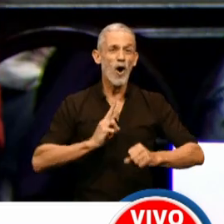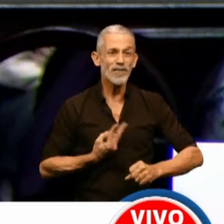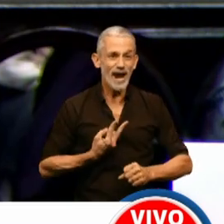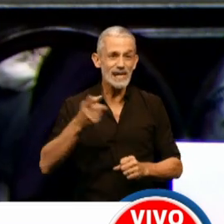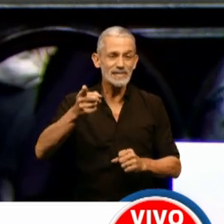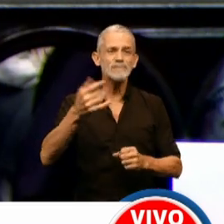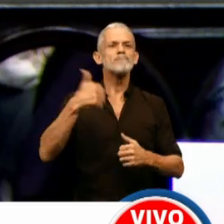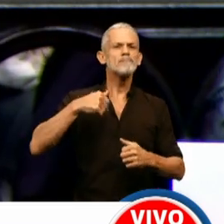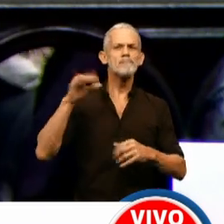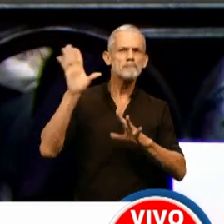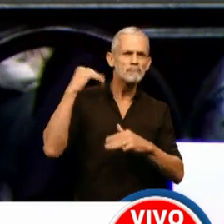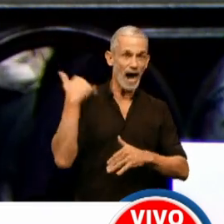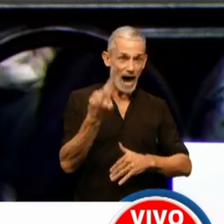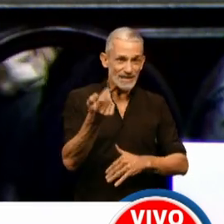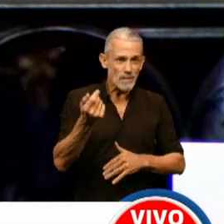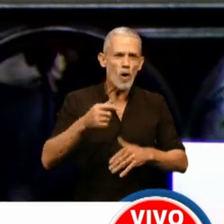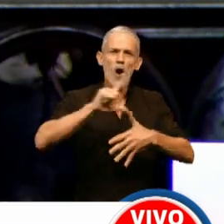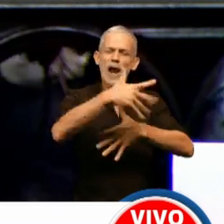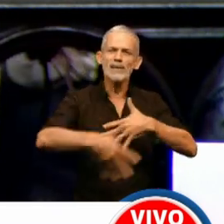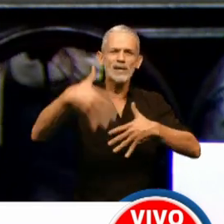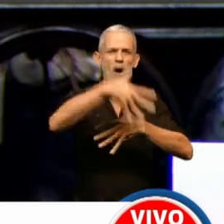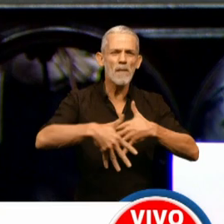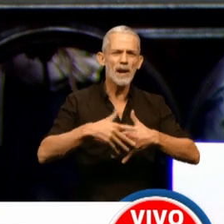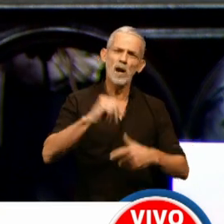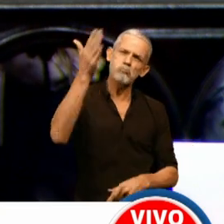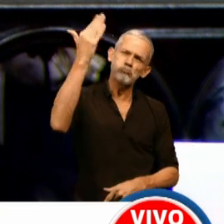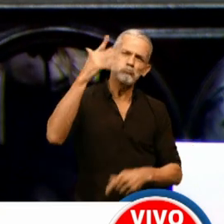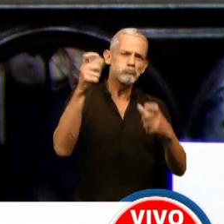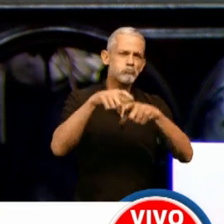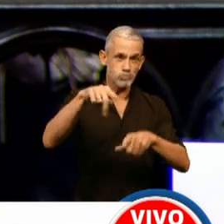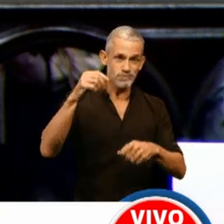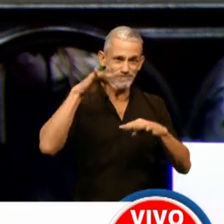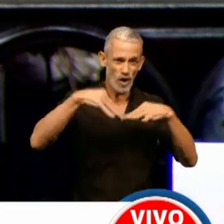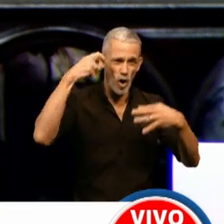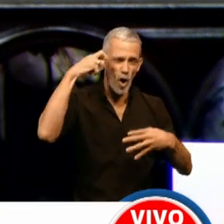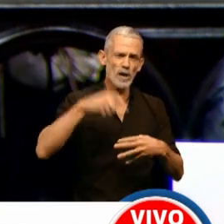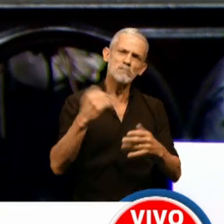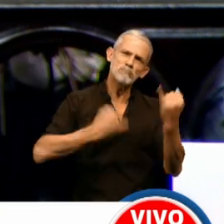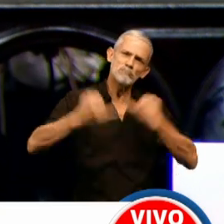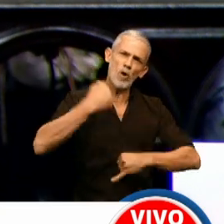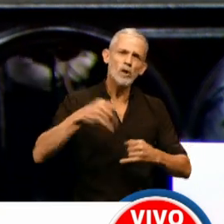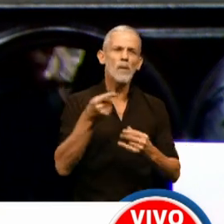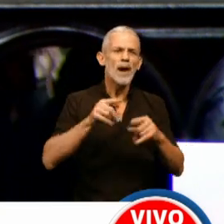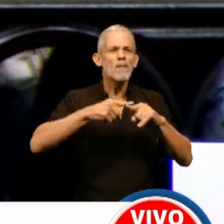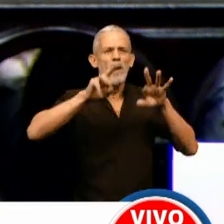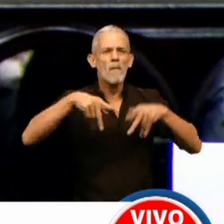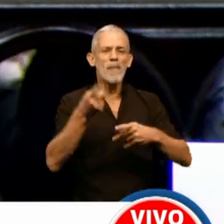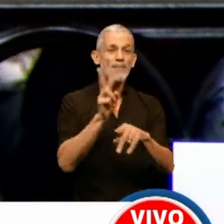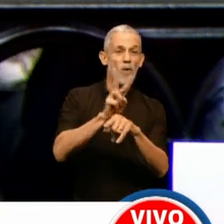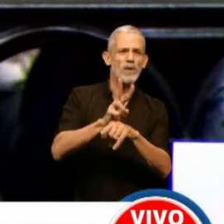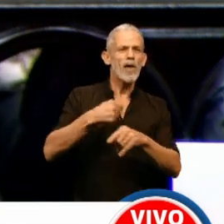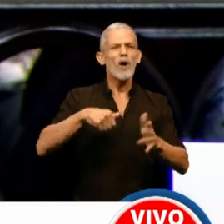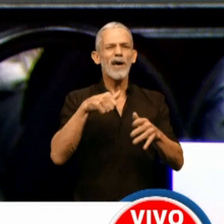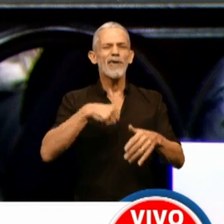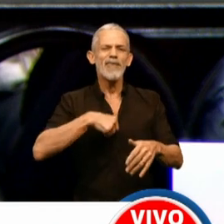escuchábamos estos días compañeras de latinoamérica en un evento que organizó esta cámara que nos hablaban que las políticas de cuidado de